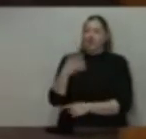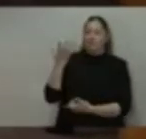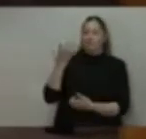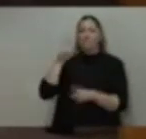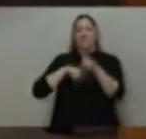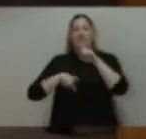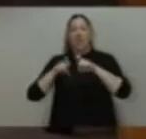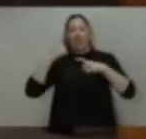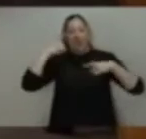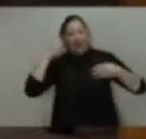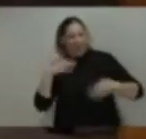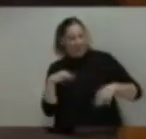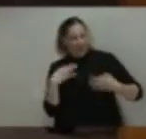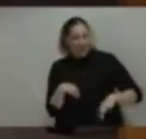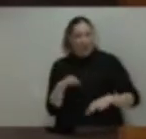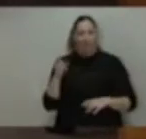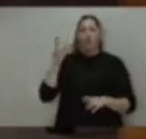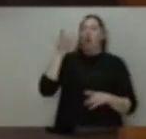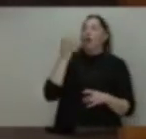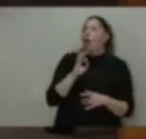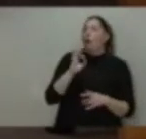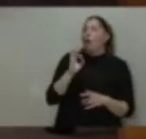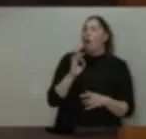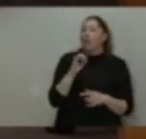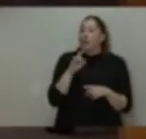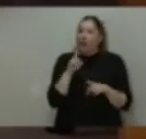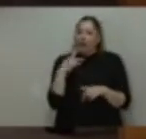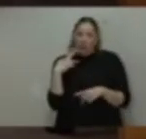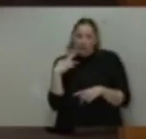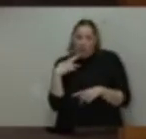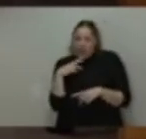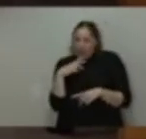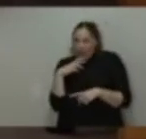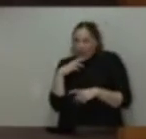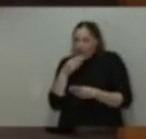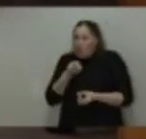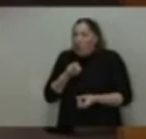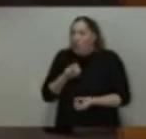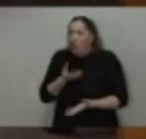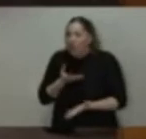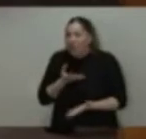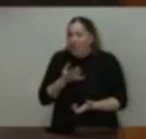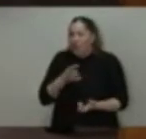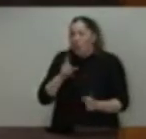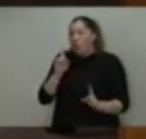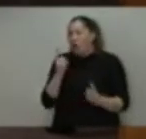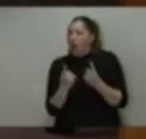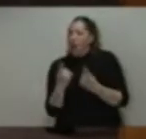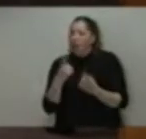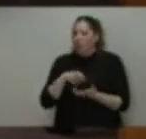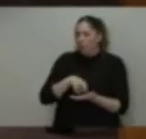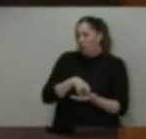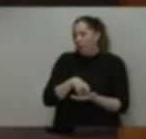preguntas balbuceantes, incluso preguntas repetitivas. Y sé que eso puede ser difícil, ¿eh? Yo en alguna ocasión le